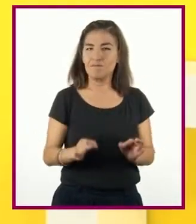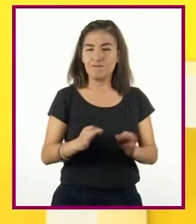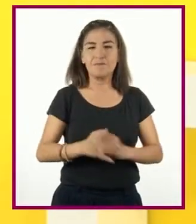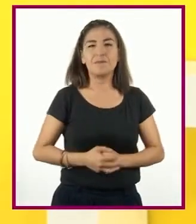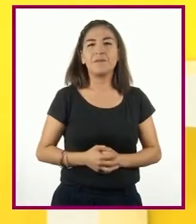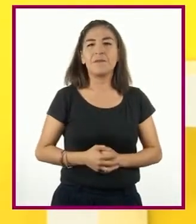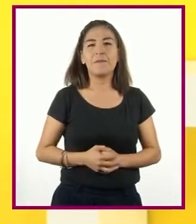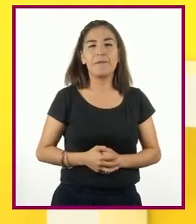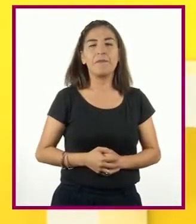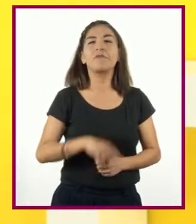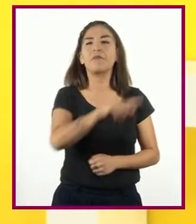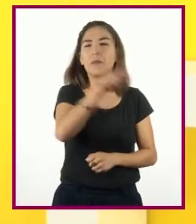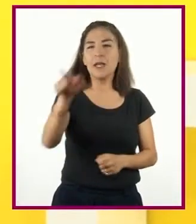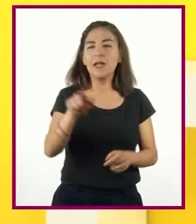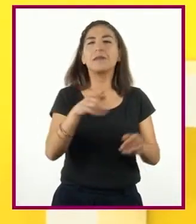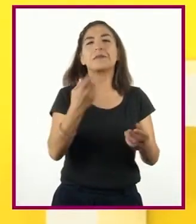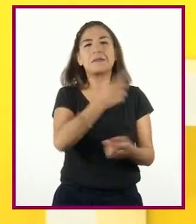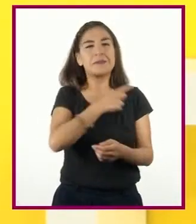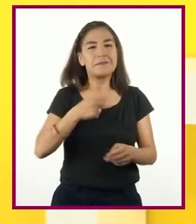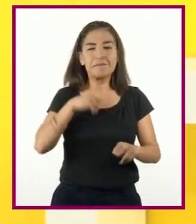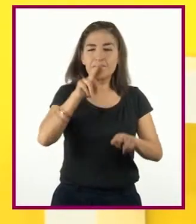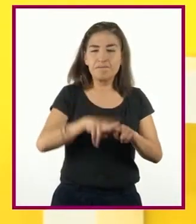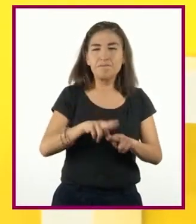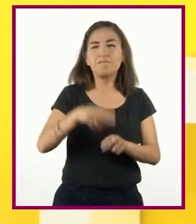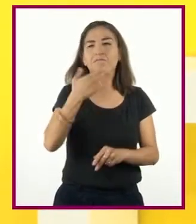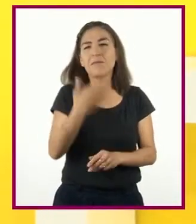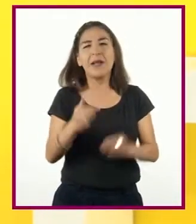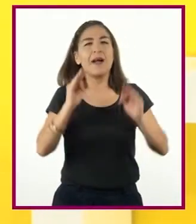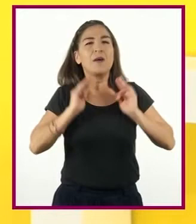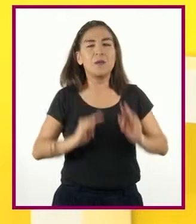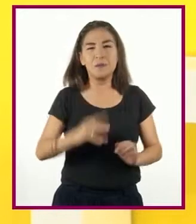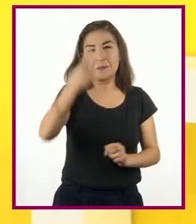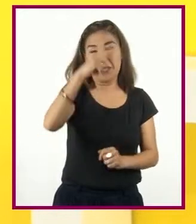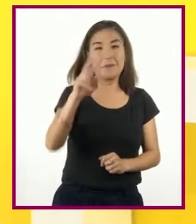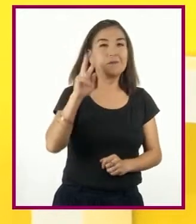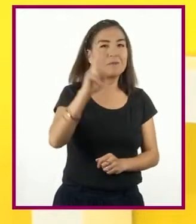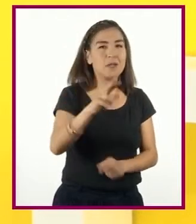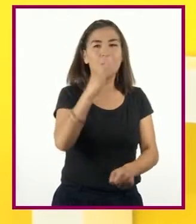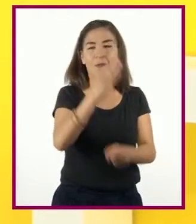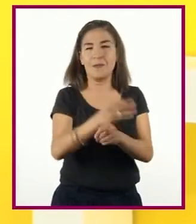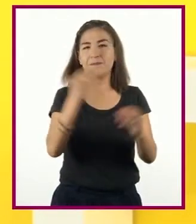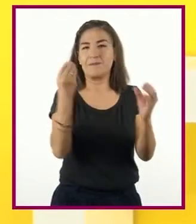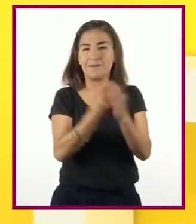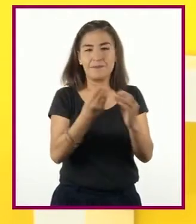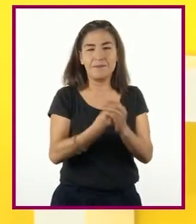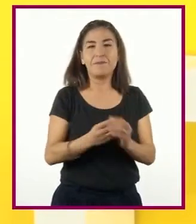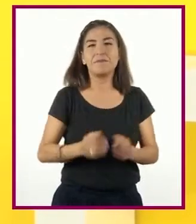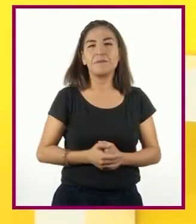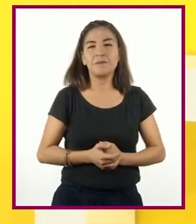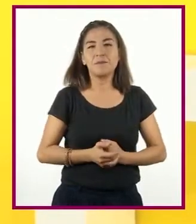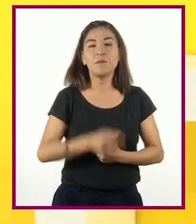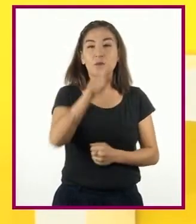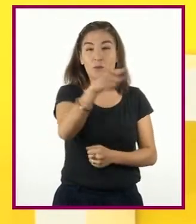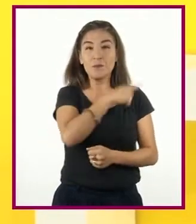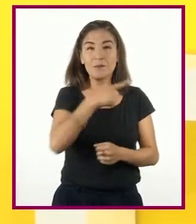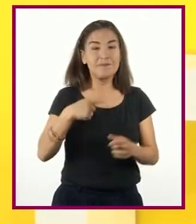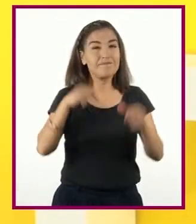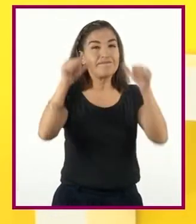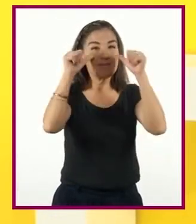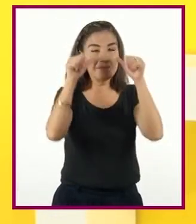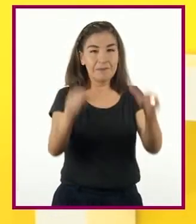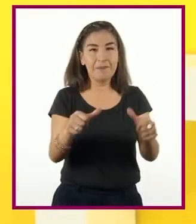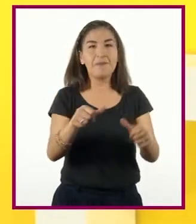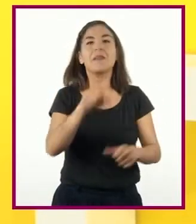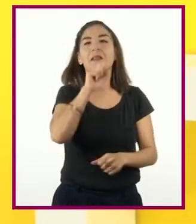Les invito a que se acomoden o ubiquen en un lugar donde puedan ver y escuchar la sesión. Les recomiendo prestar atención